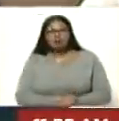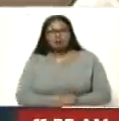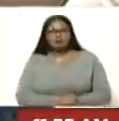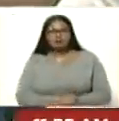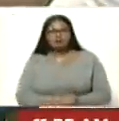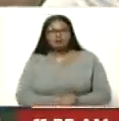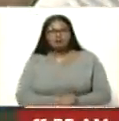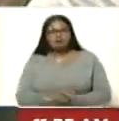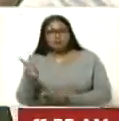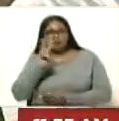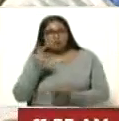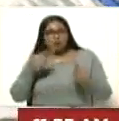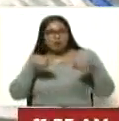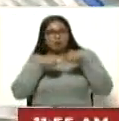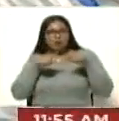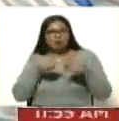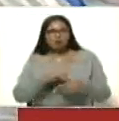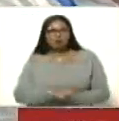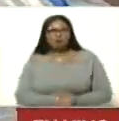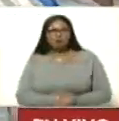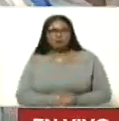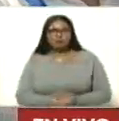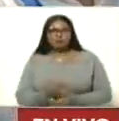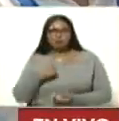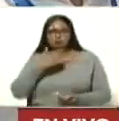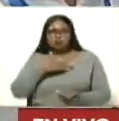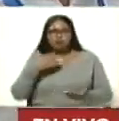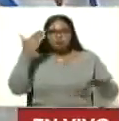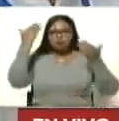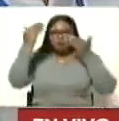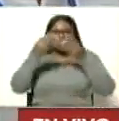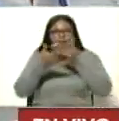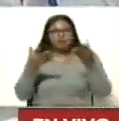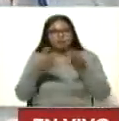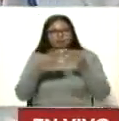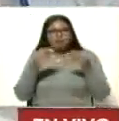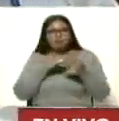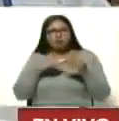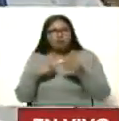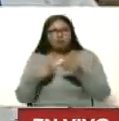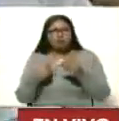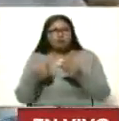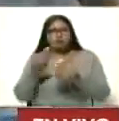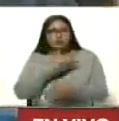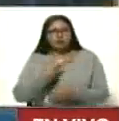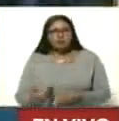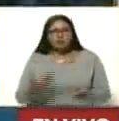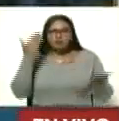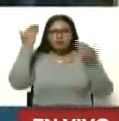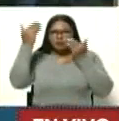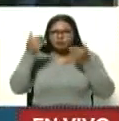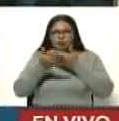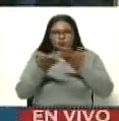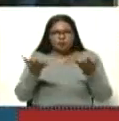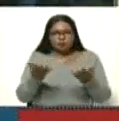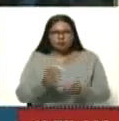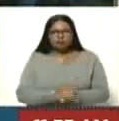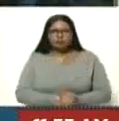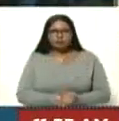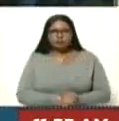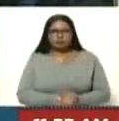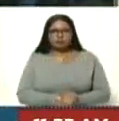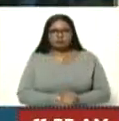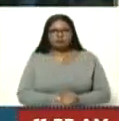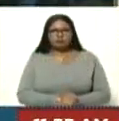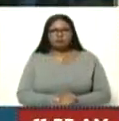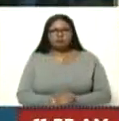y Venezuela. Quiero saludarlos en nombre de nuestro hermano presidente, darles un saludo de parte de